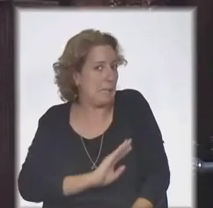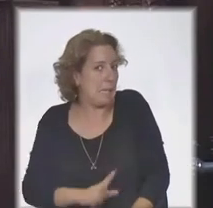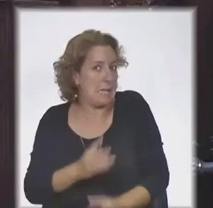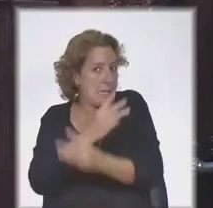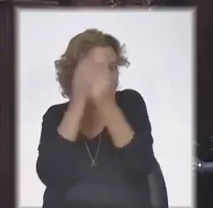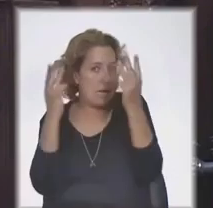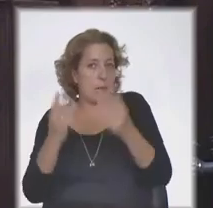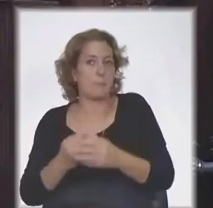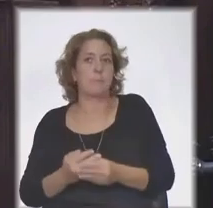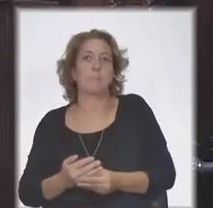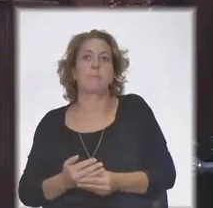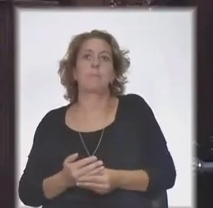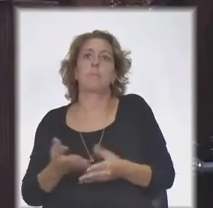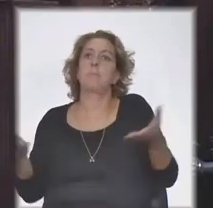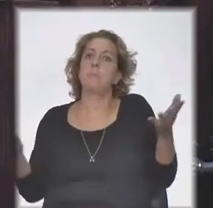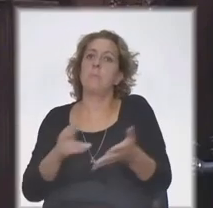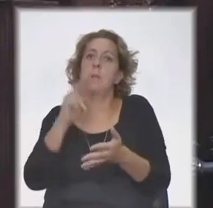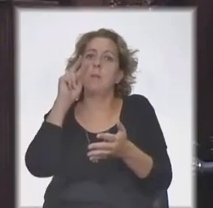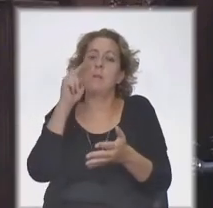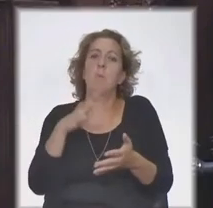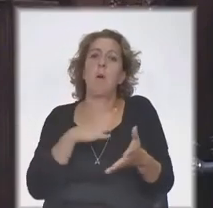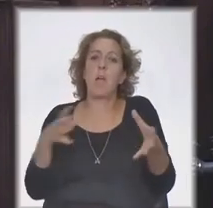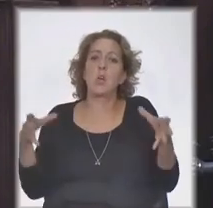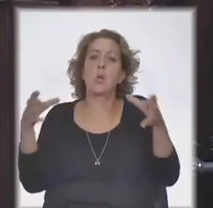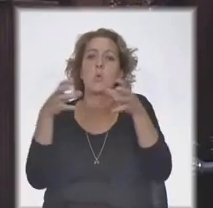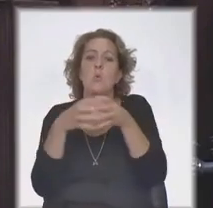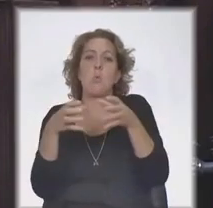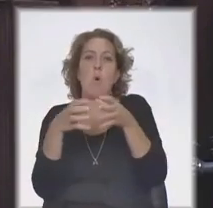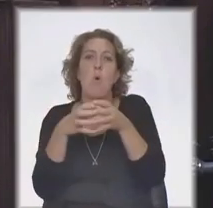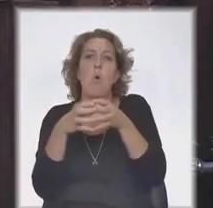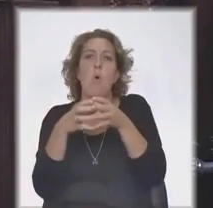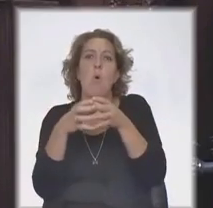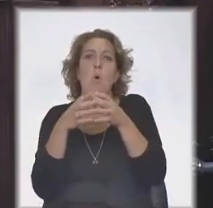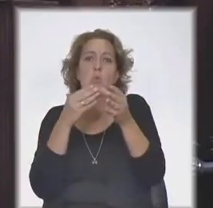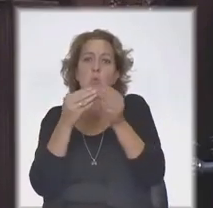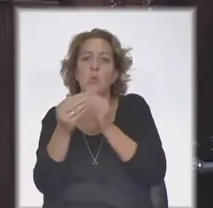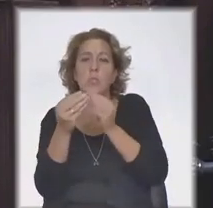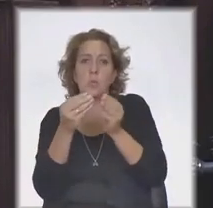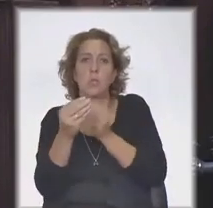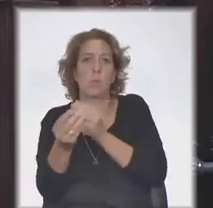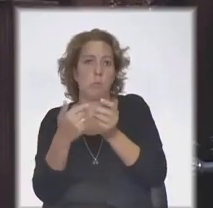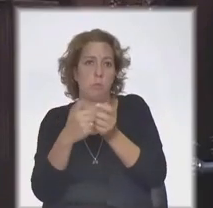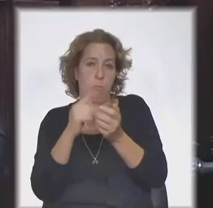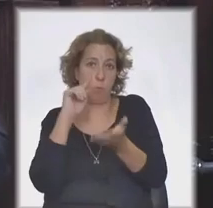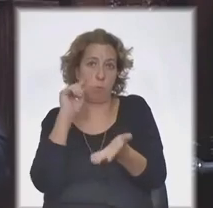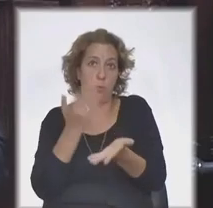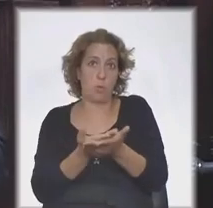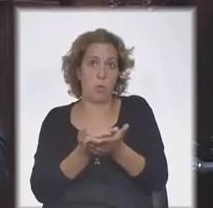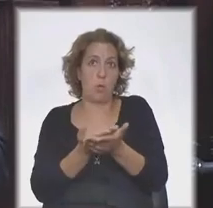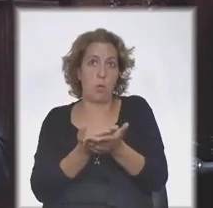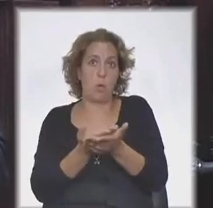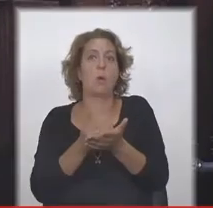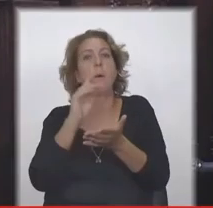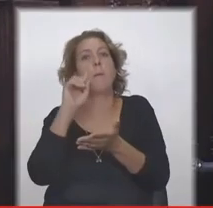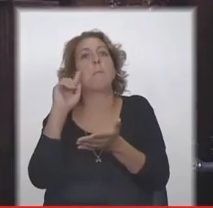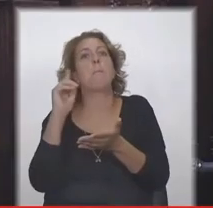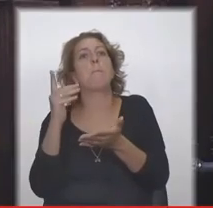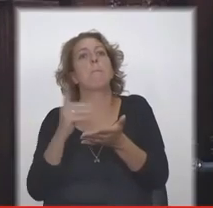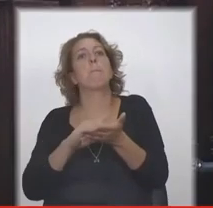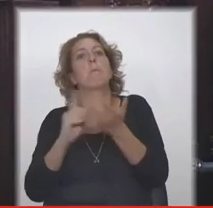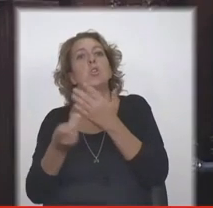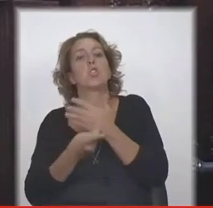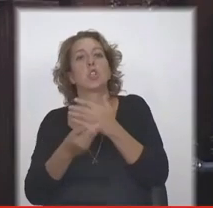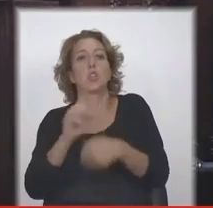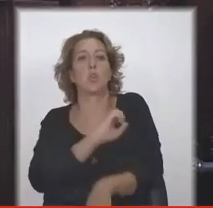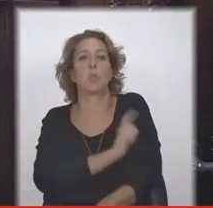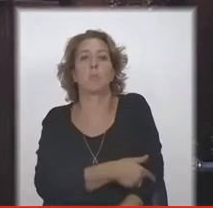ahora vimos que hay un conjunto de sustitutivos que se propusieron. El proyecto que llegó de parte del Poder Ejecutivo